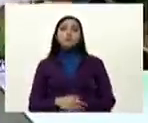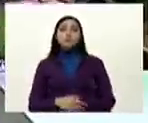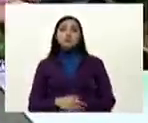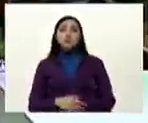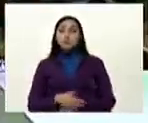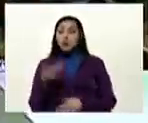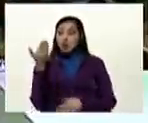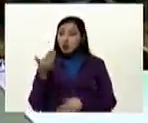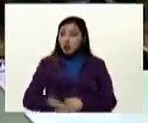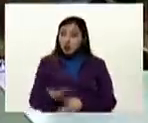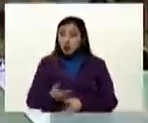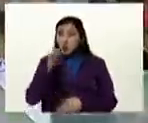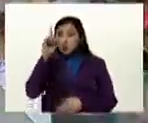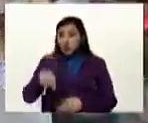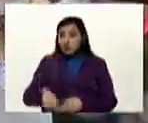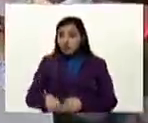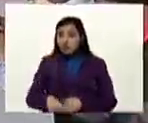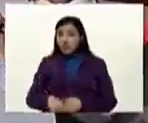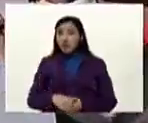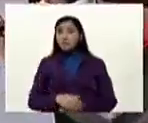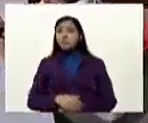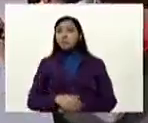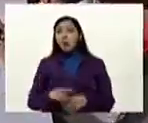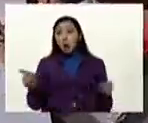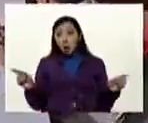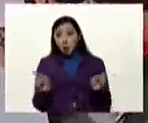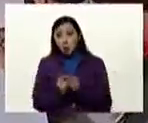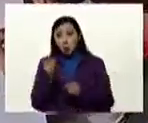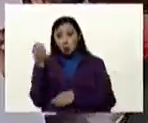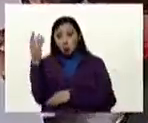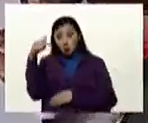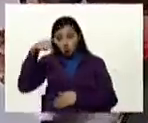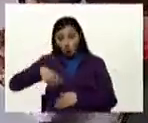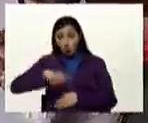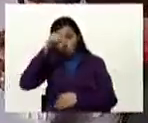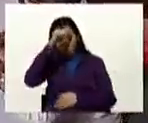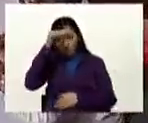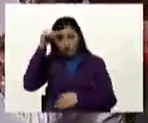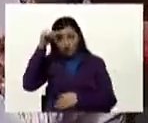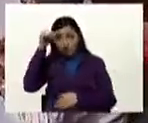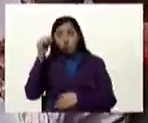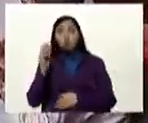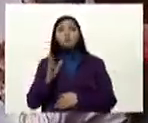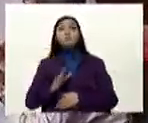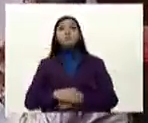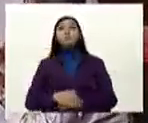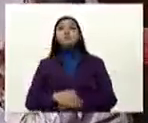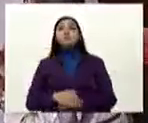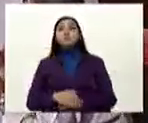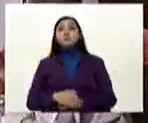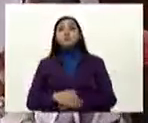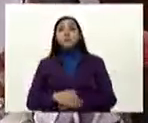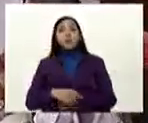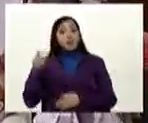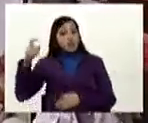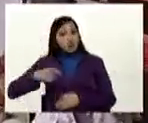importante siempre, ya finalizando esta jornada bonita de hoy domingo, jornada